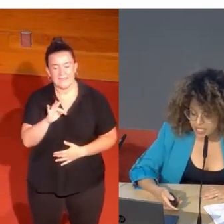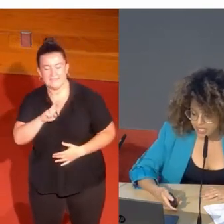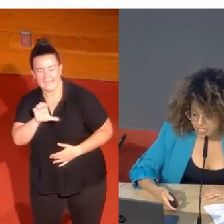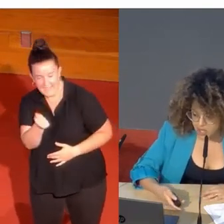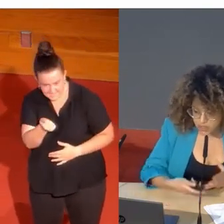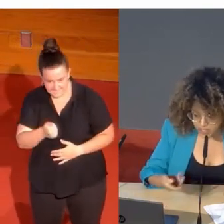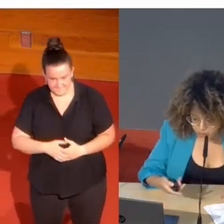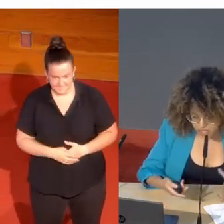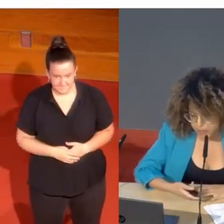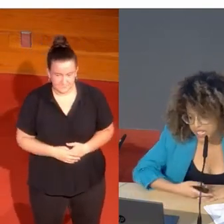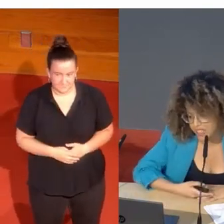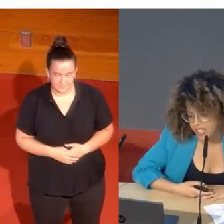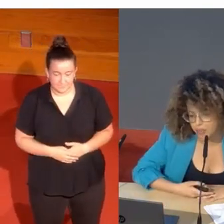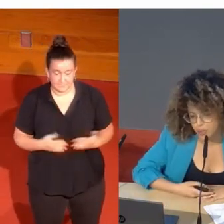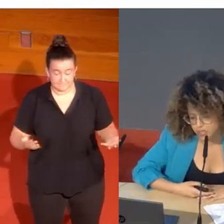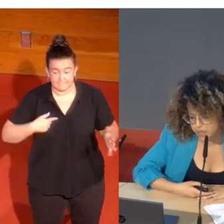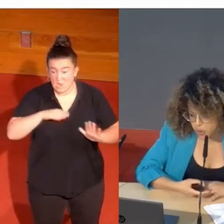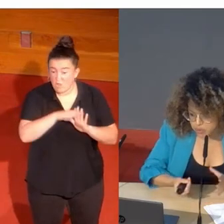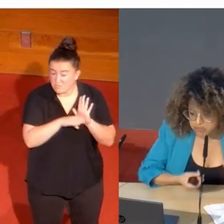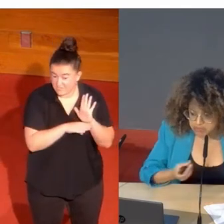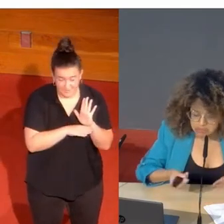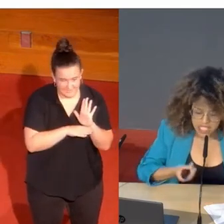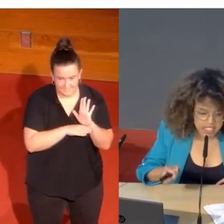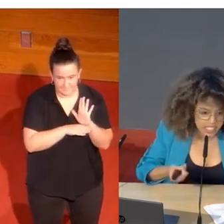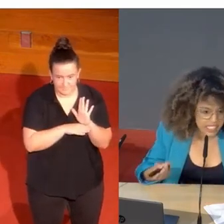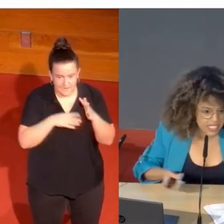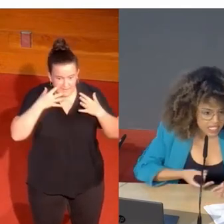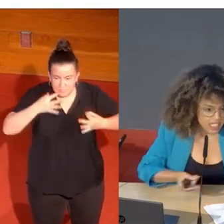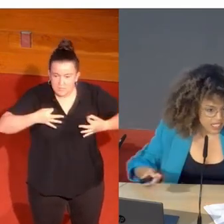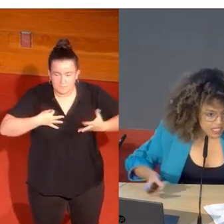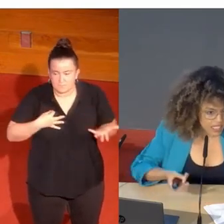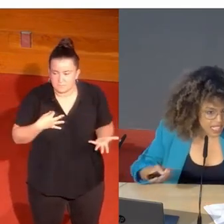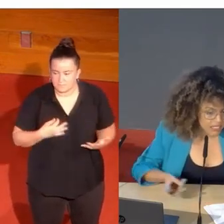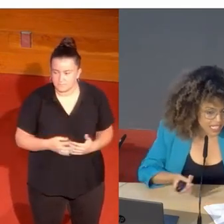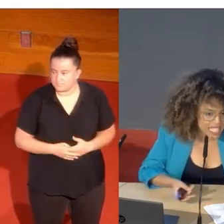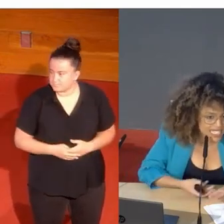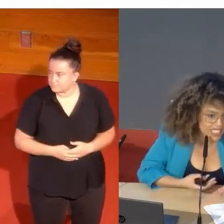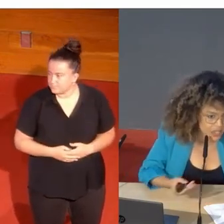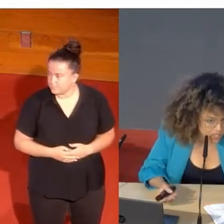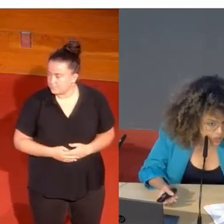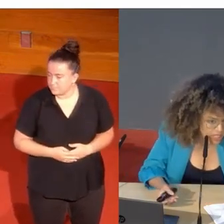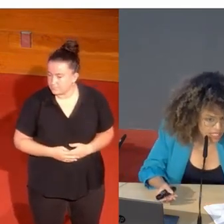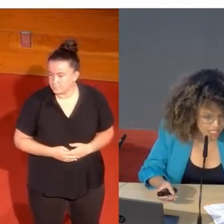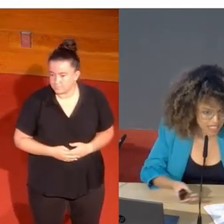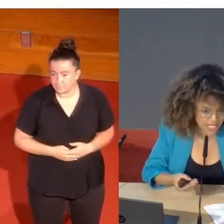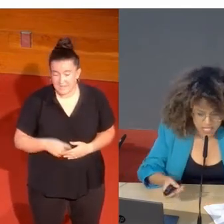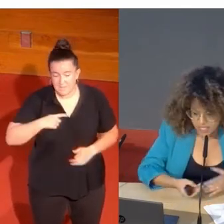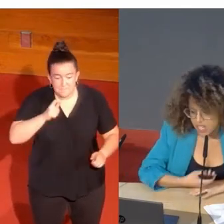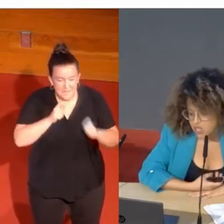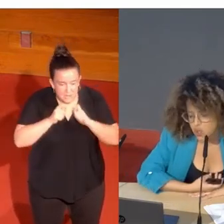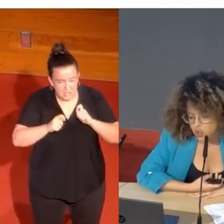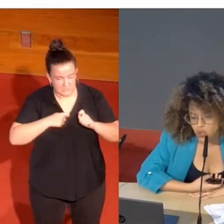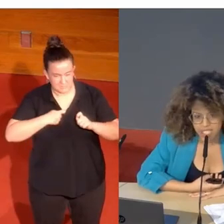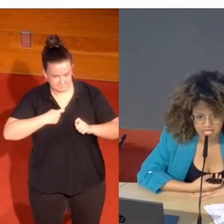desgraciadamente las condiciones para el periodismo con ciertas que sean satisfactorias y que se